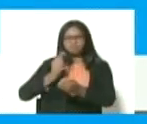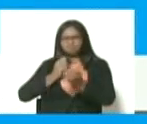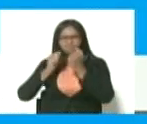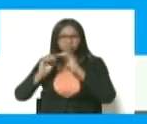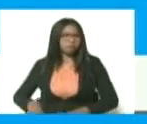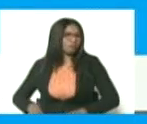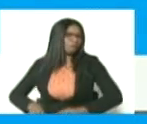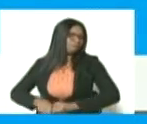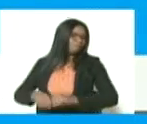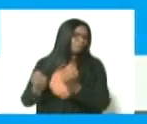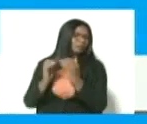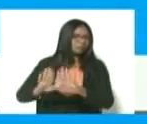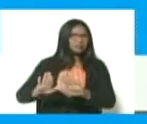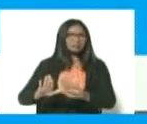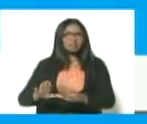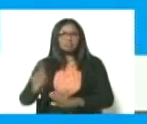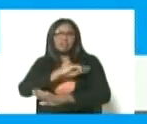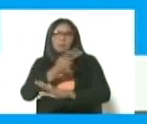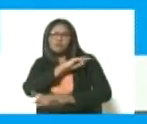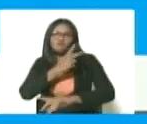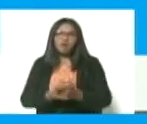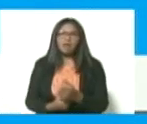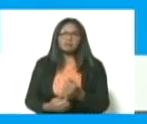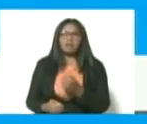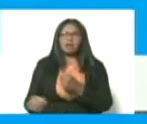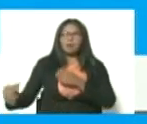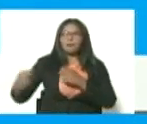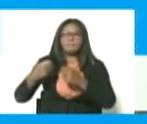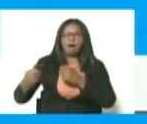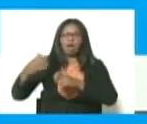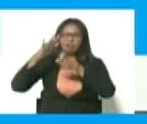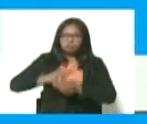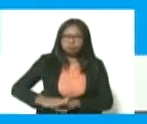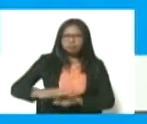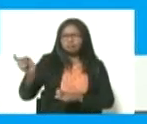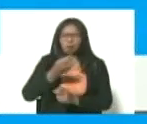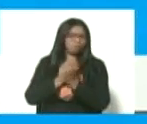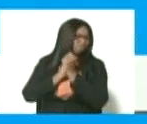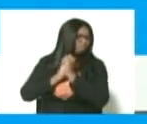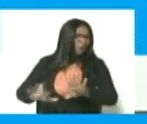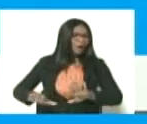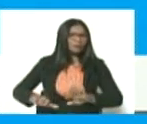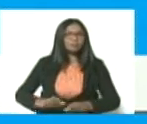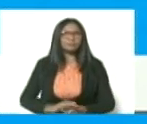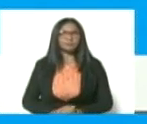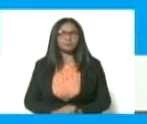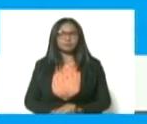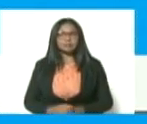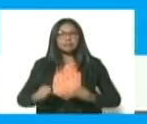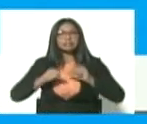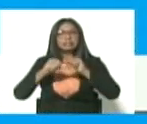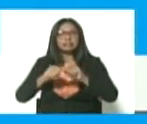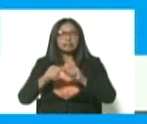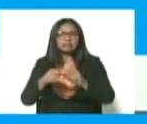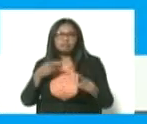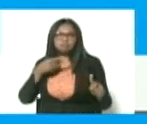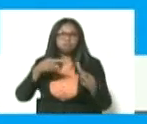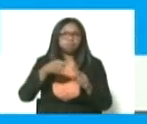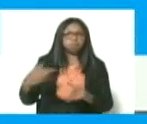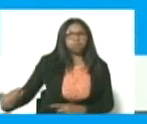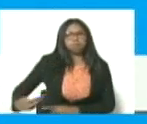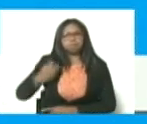ya basta de la ley del más fuerte, del cowboy, que persigue, que